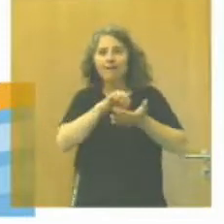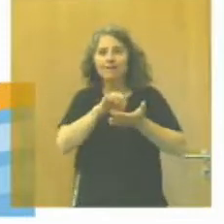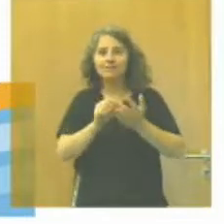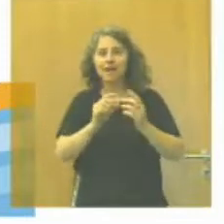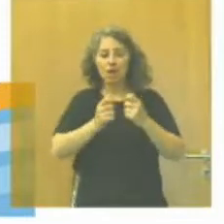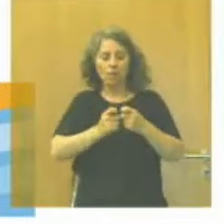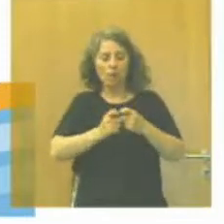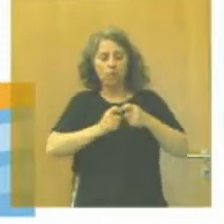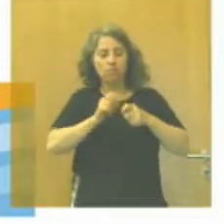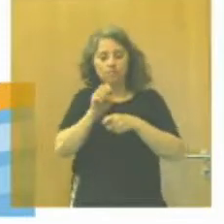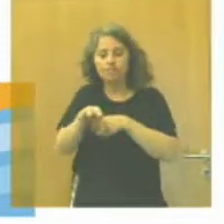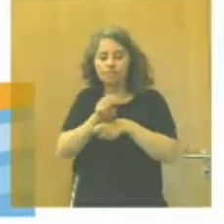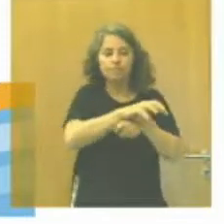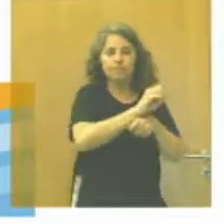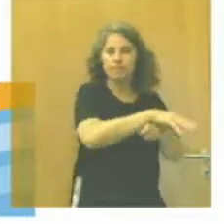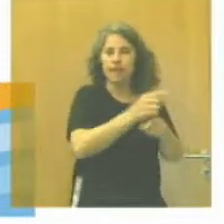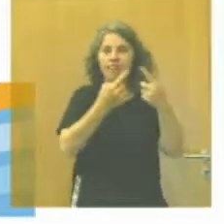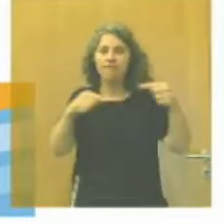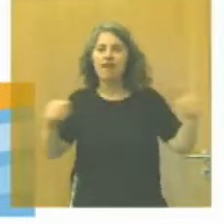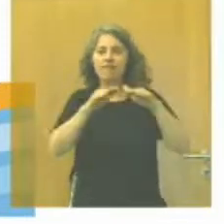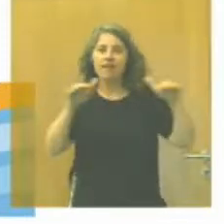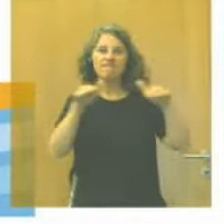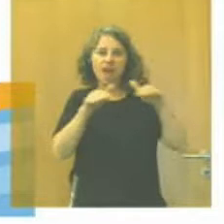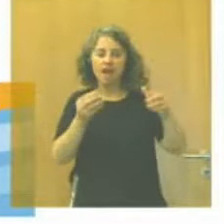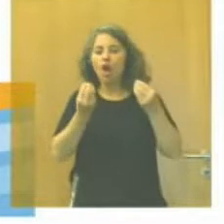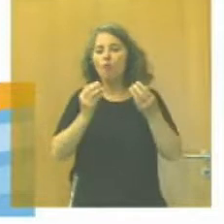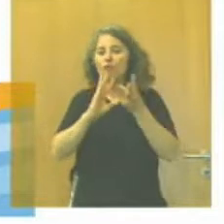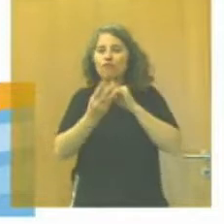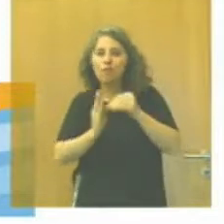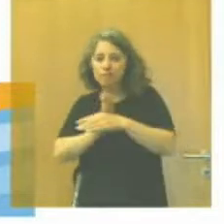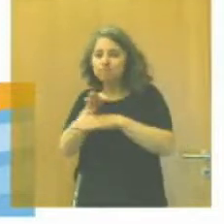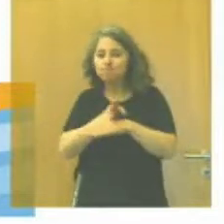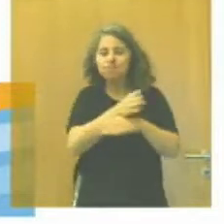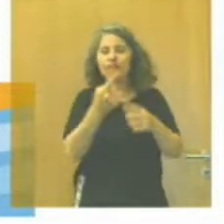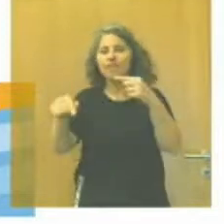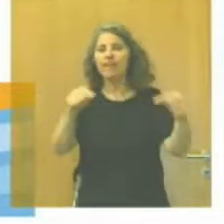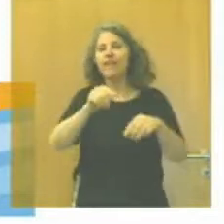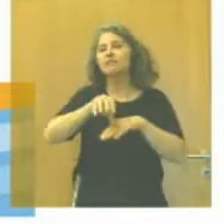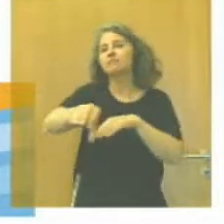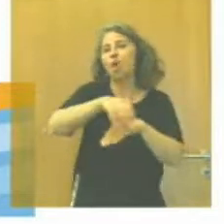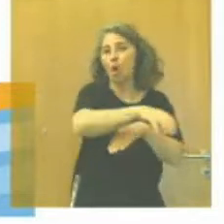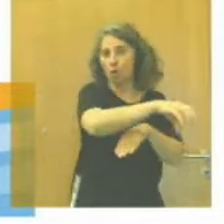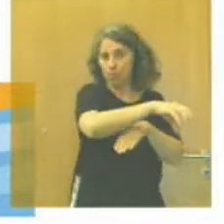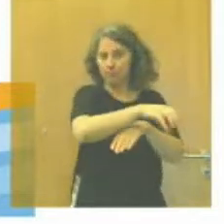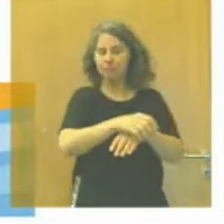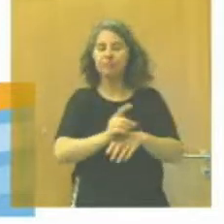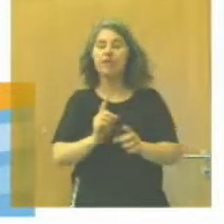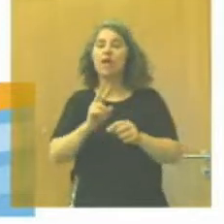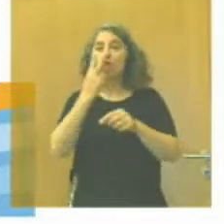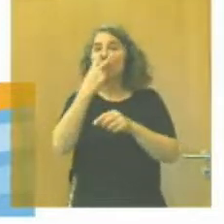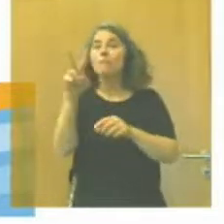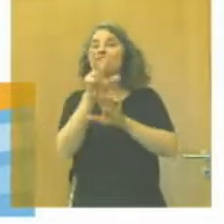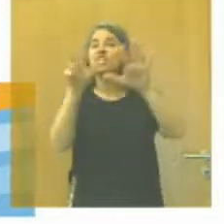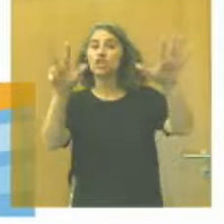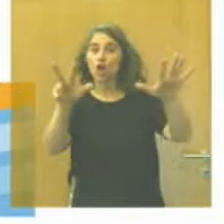niveles y a través de diferentes puntos de entrada en diferentes sectores. Y de